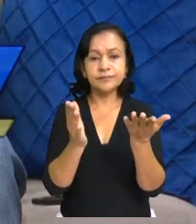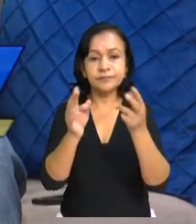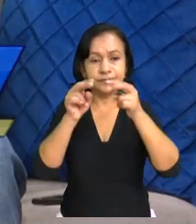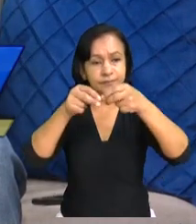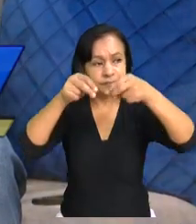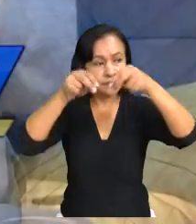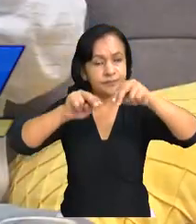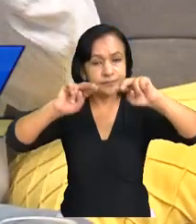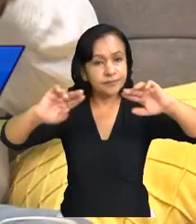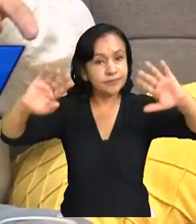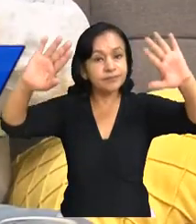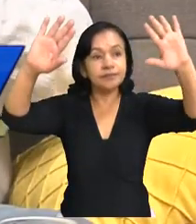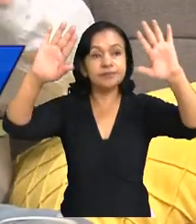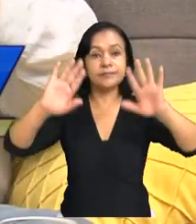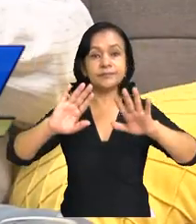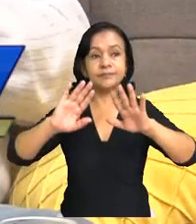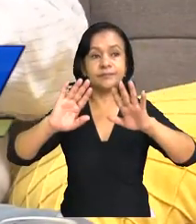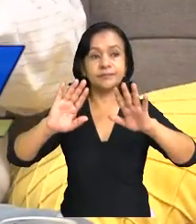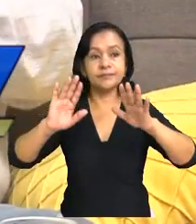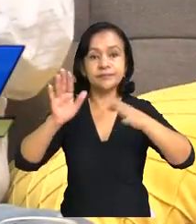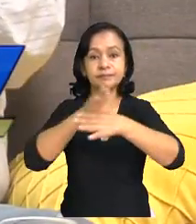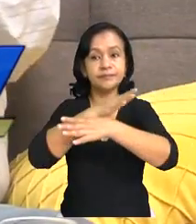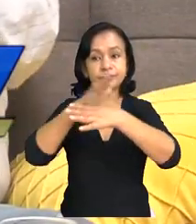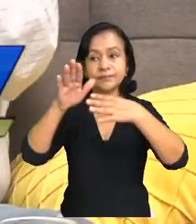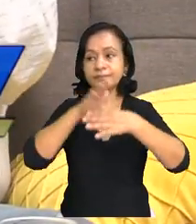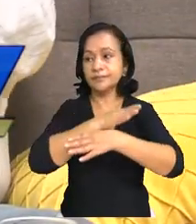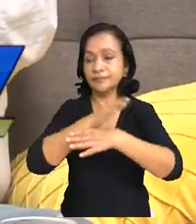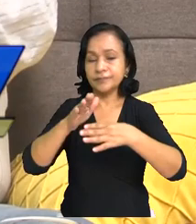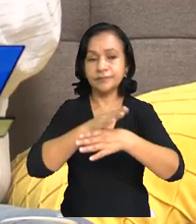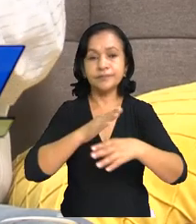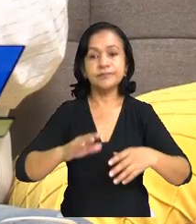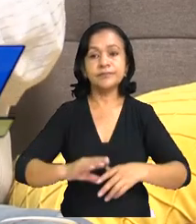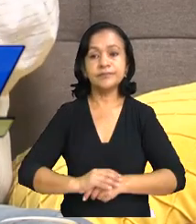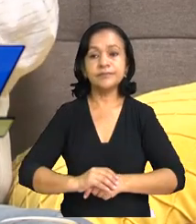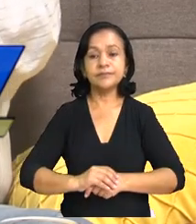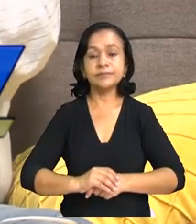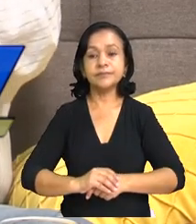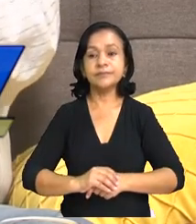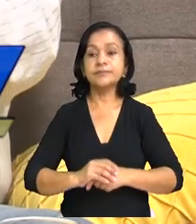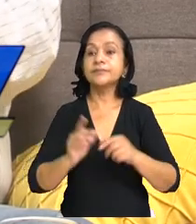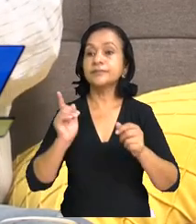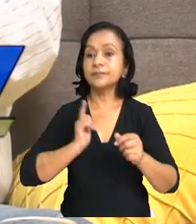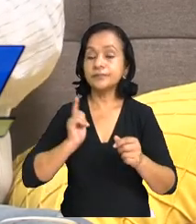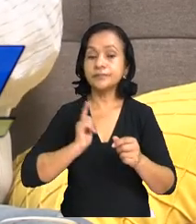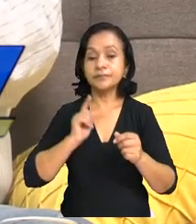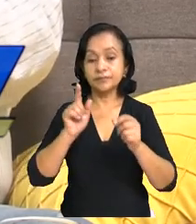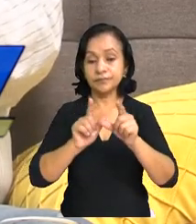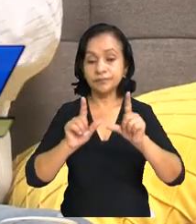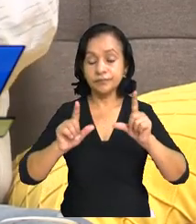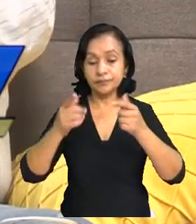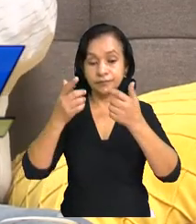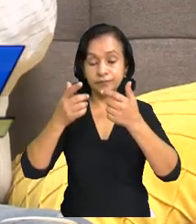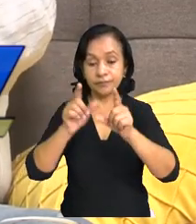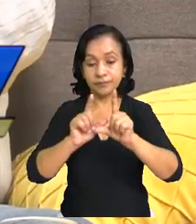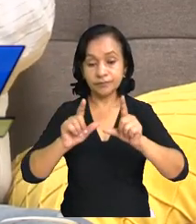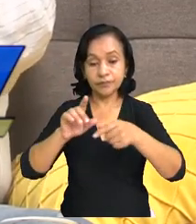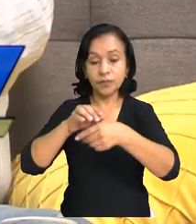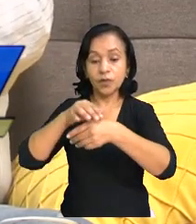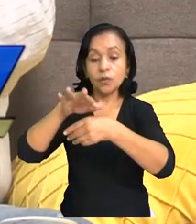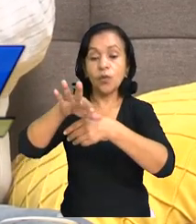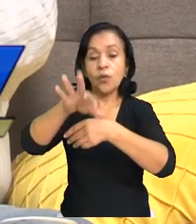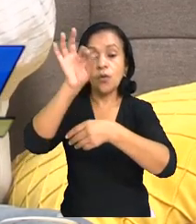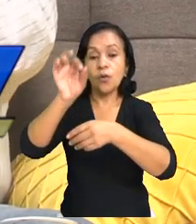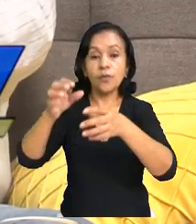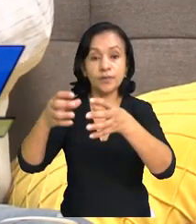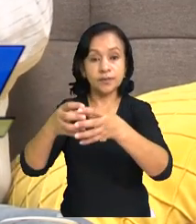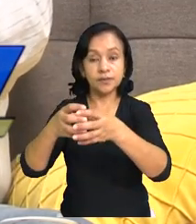naturales, ingeniería, etcétera, etcétera, etcétera, etcétera. Pero nosotros tenemos una entidad que es